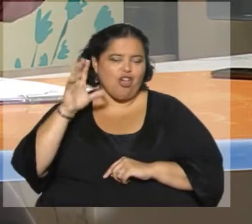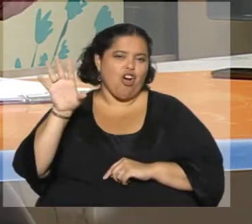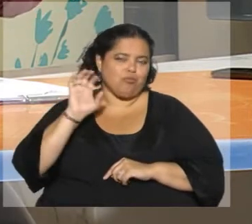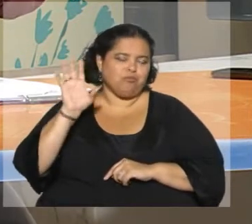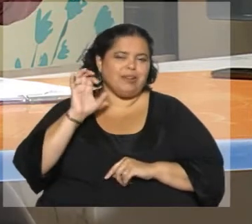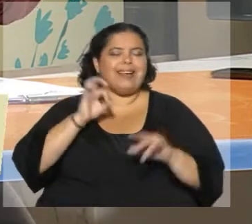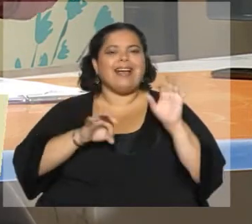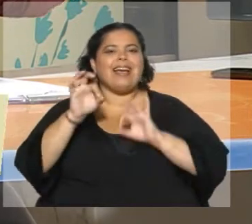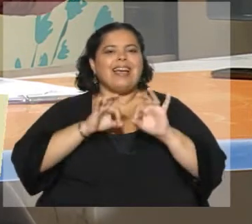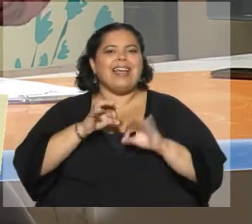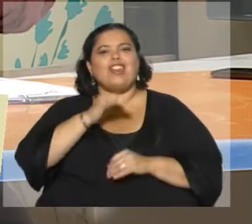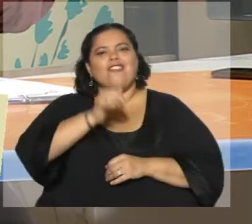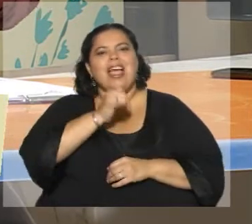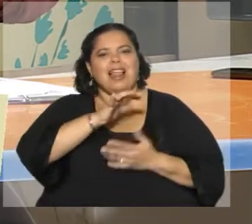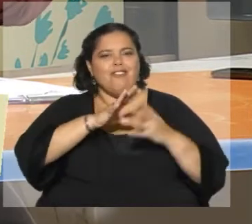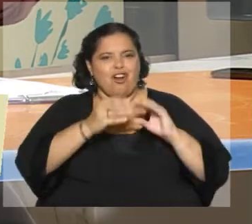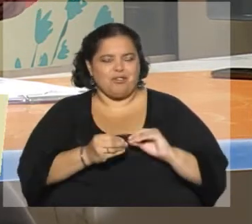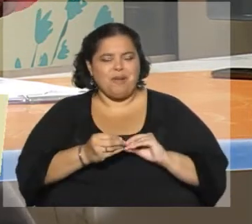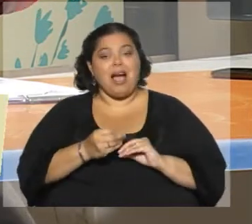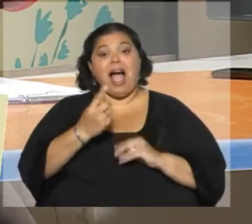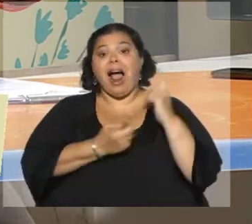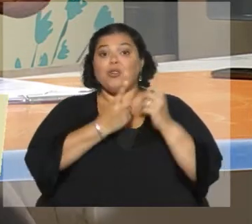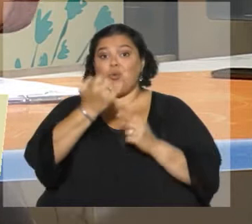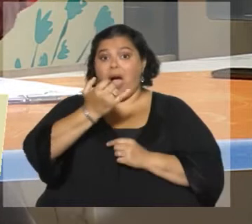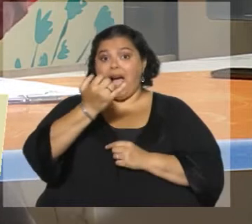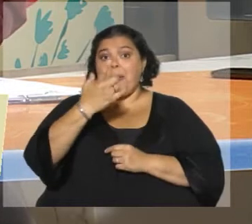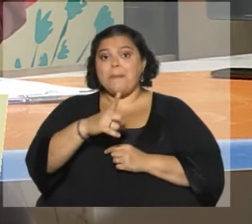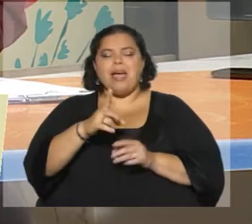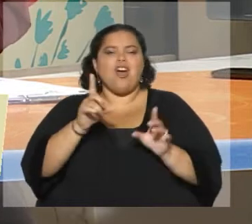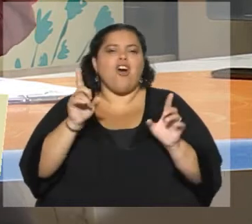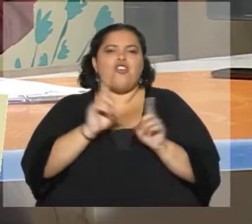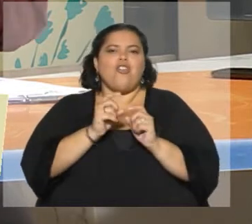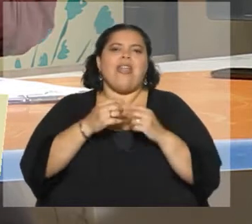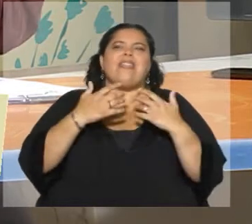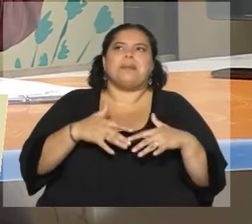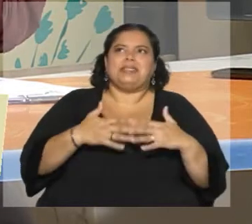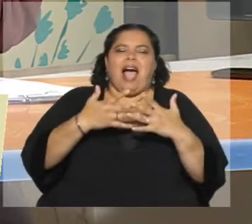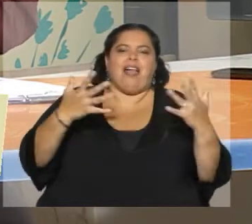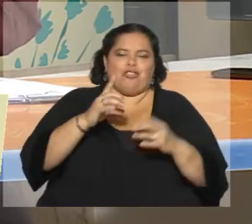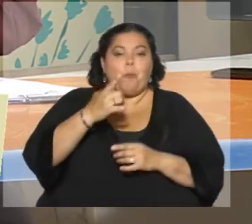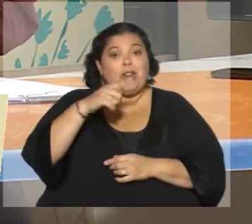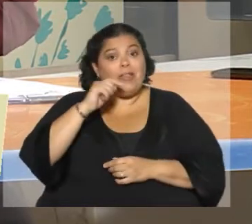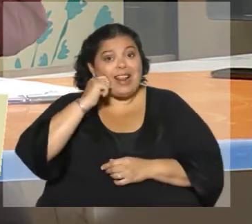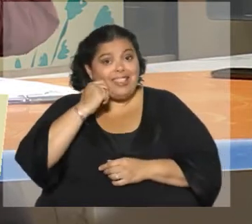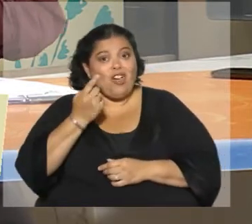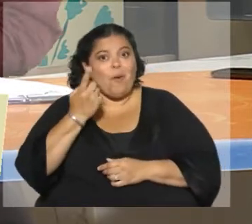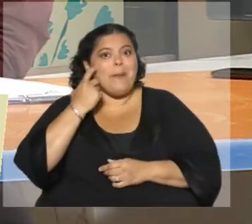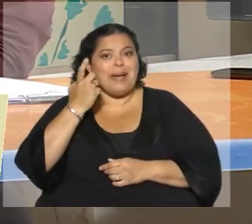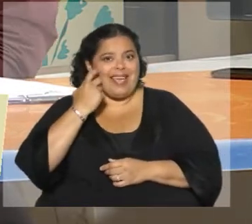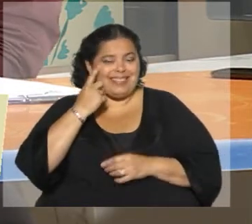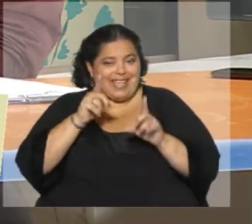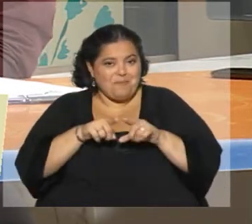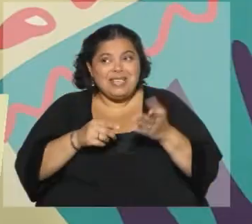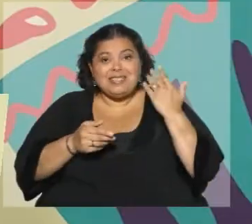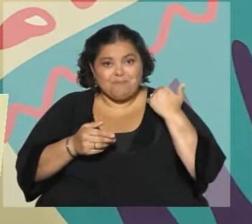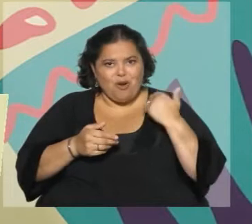o hay algunas que suceden pero los actuales quizás no tan masivas sí pero está bueno poder revivir ese sí ahora con la pandemia parte